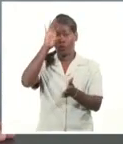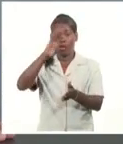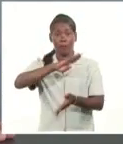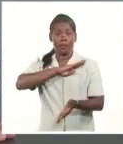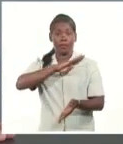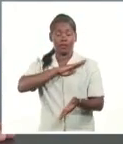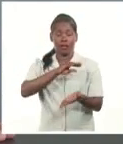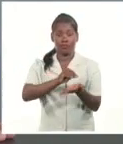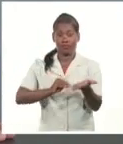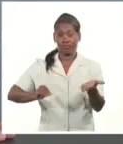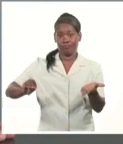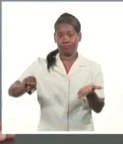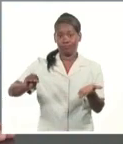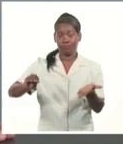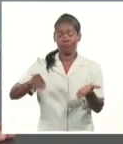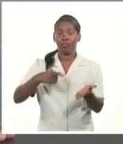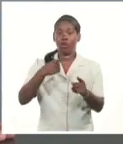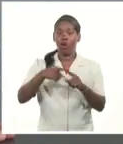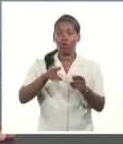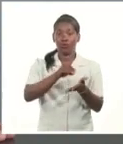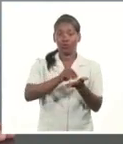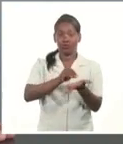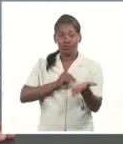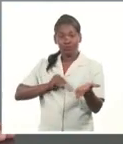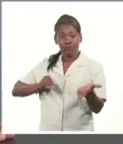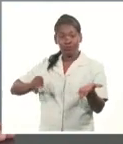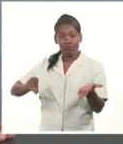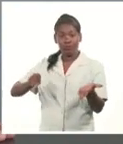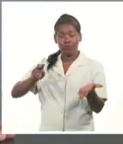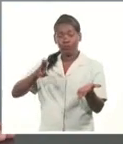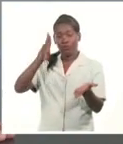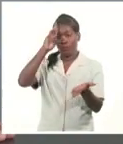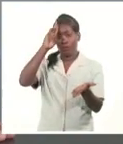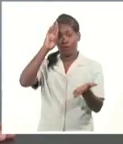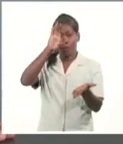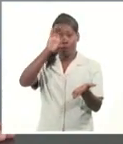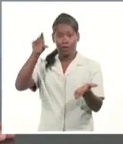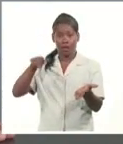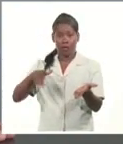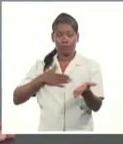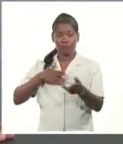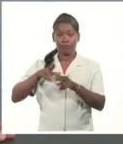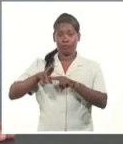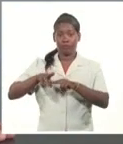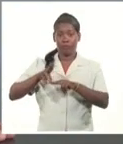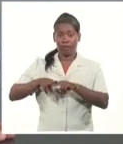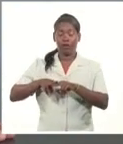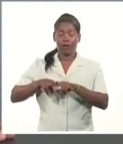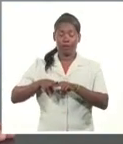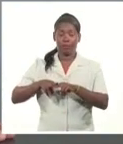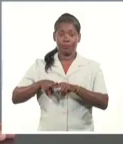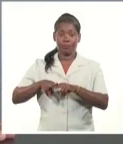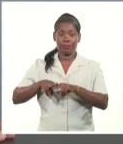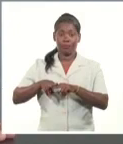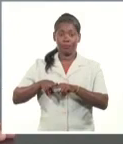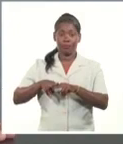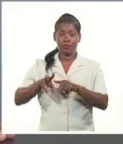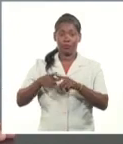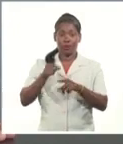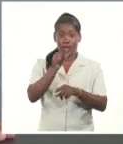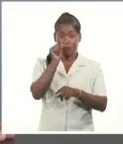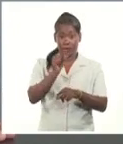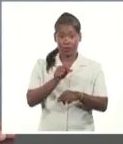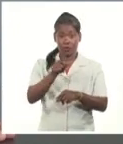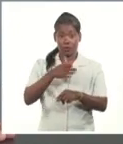Militar Mario Muñoz al Hospital Militar Clínico Quirúrgico Luis Díaz Soto, al ser un combatiente